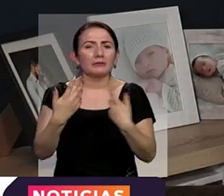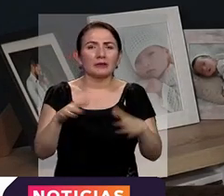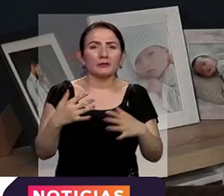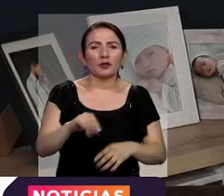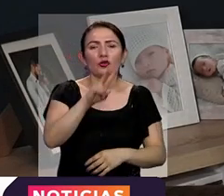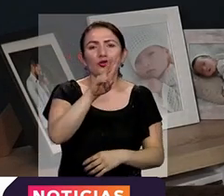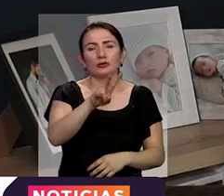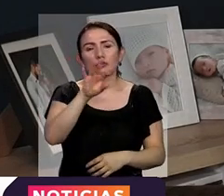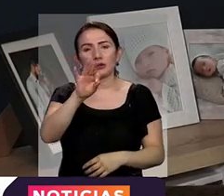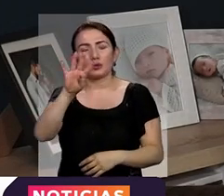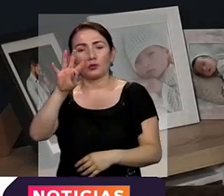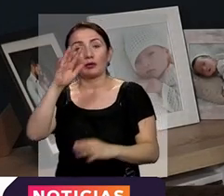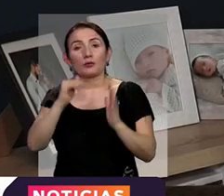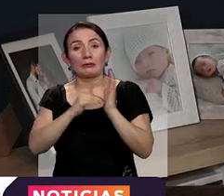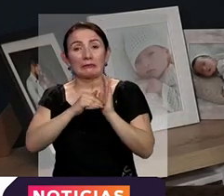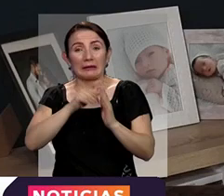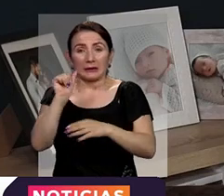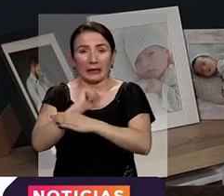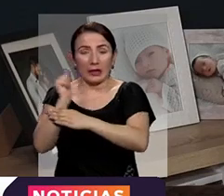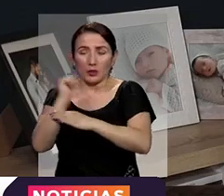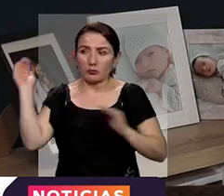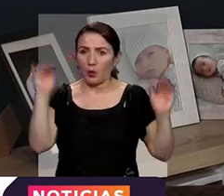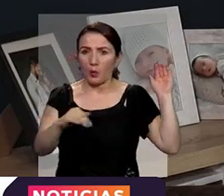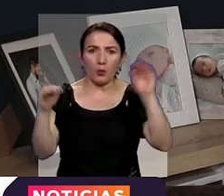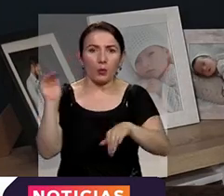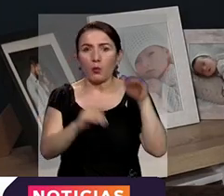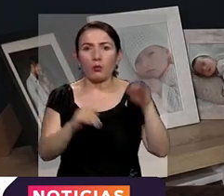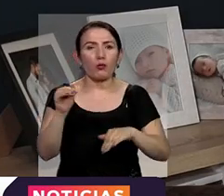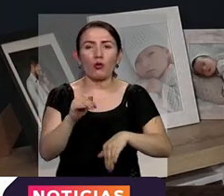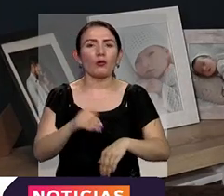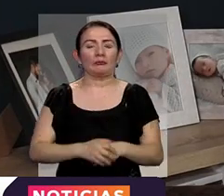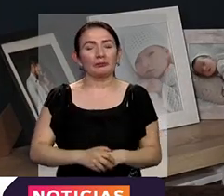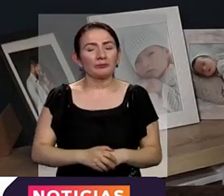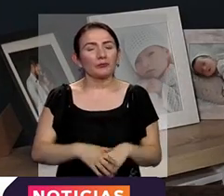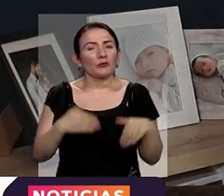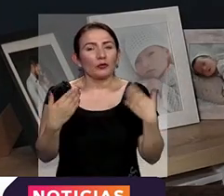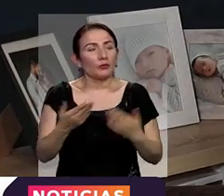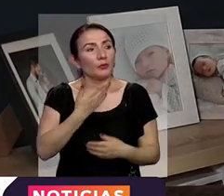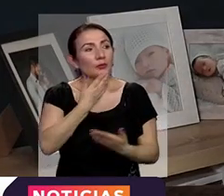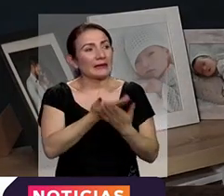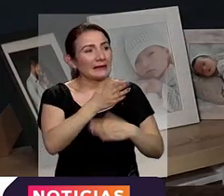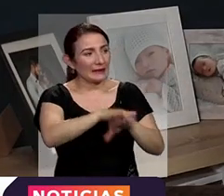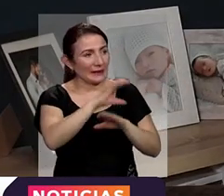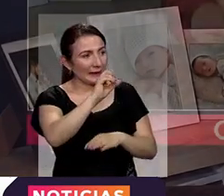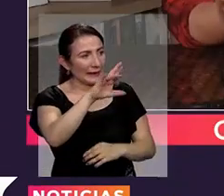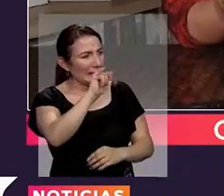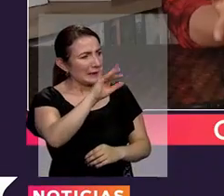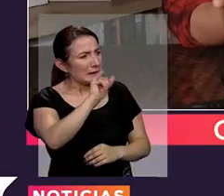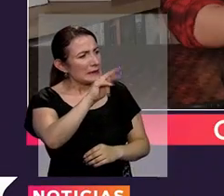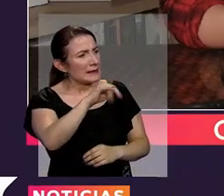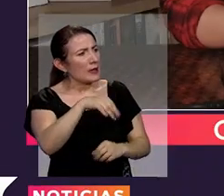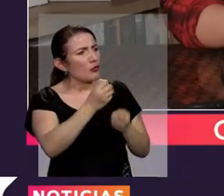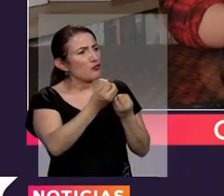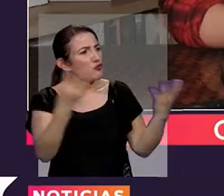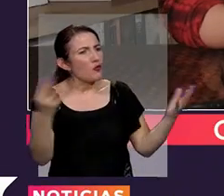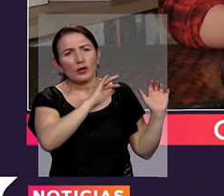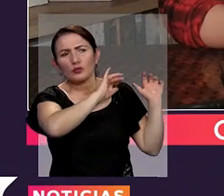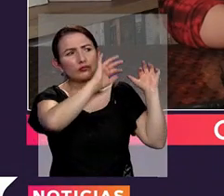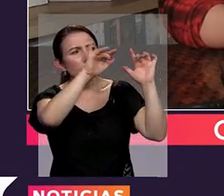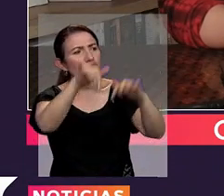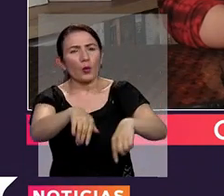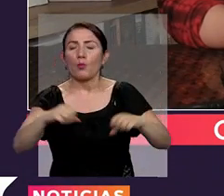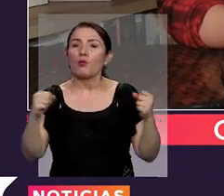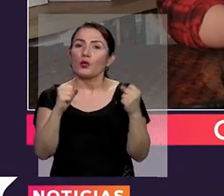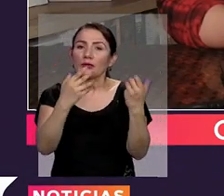234 mil vehículos llegan de la capital en las próximas horas. Cristian León, buenas tardes. ¿Y se sabe cuántos viajeros llegarán a